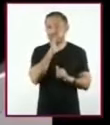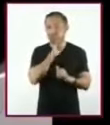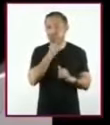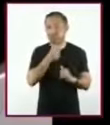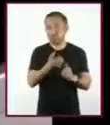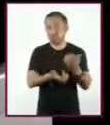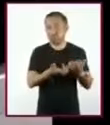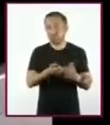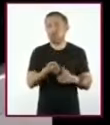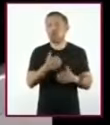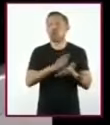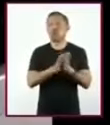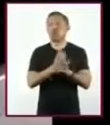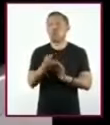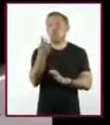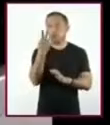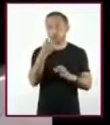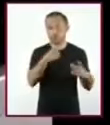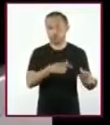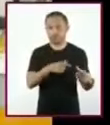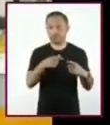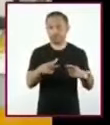Vamos a poner 4.